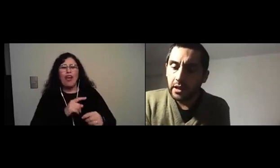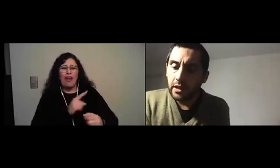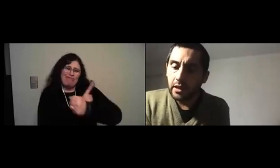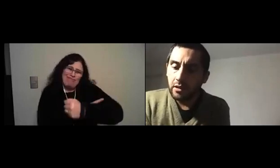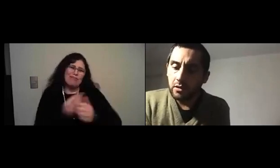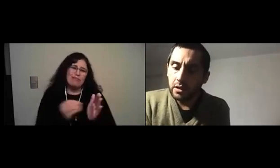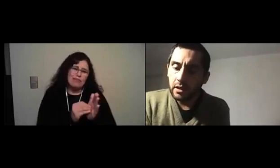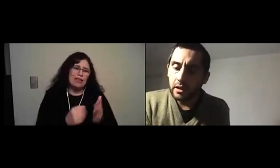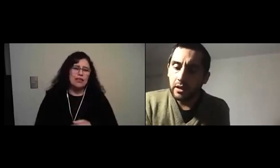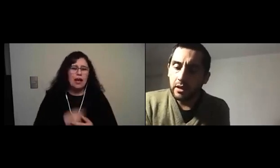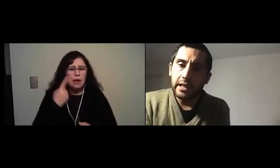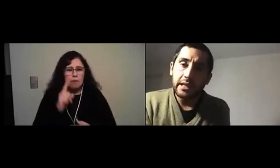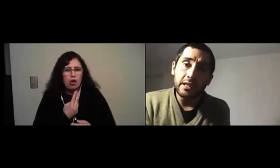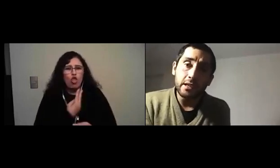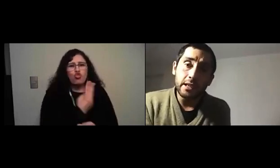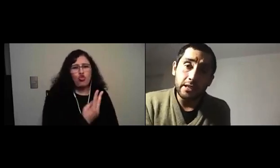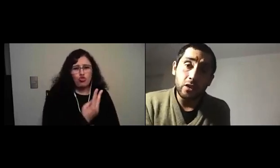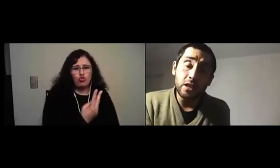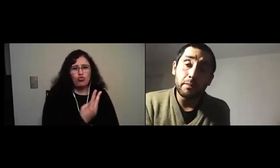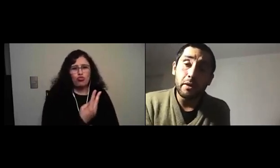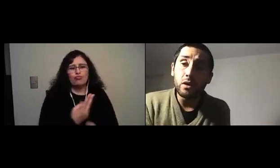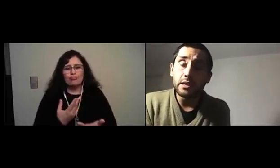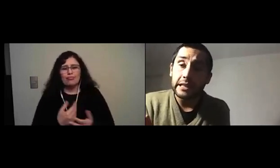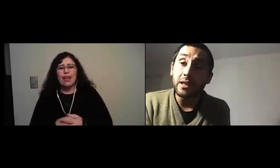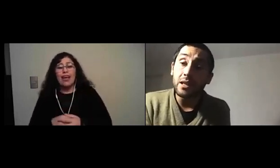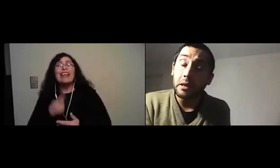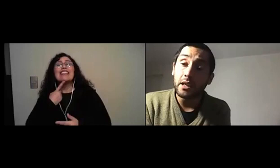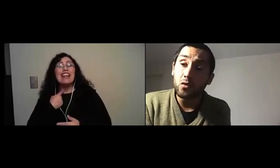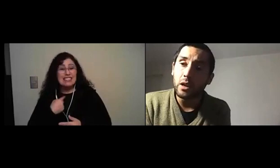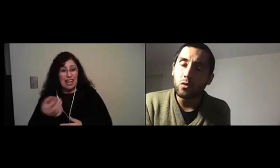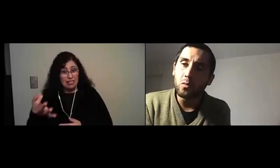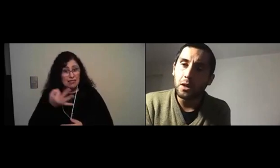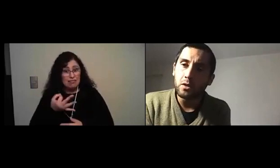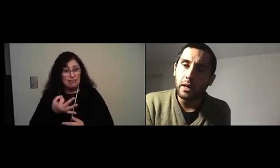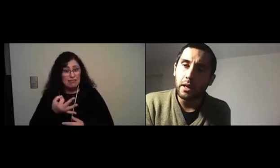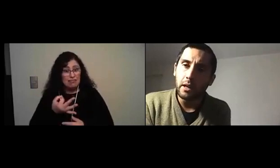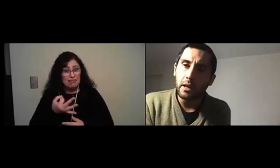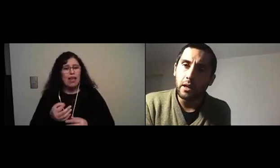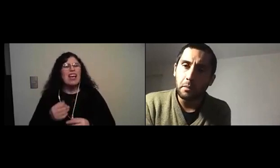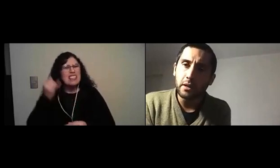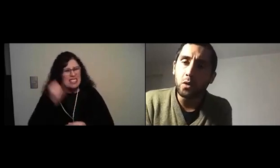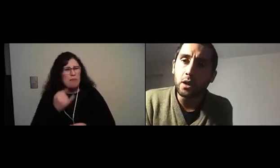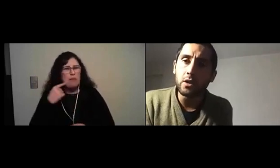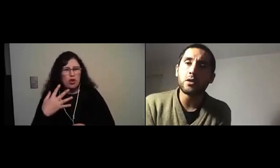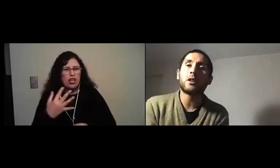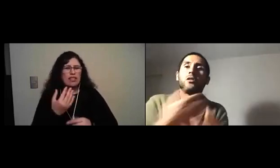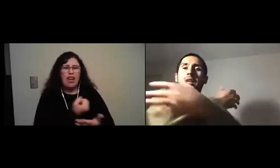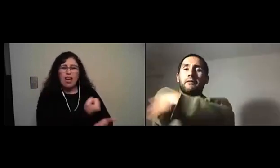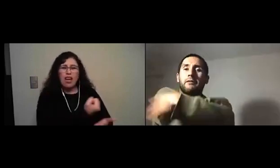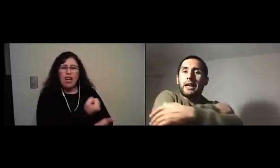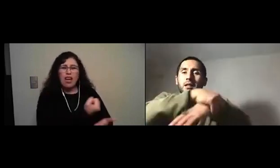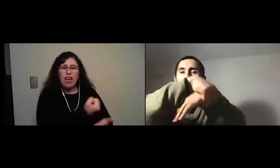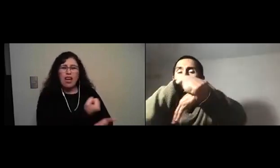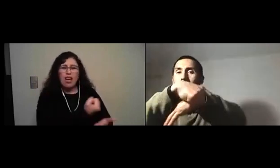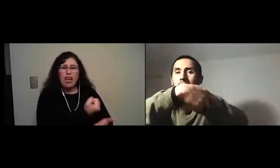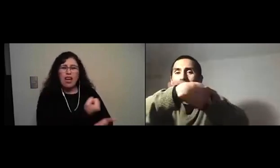pero lo Sí, hacíamos así. entonces, es interesante, gracias a lo que dice Paula, tratar de pedir ayuda. Uno puede tomar desde la parte posterior, ¿cierto? Y abraza,